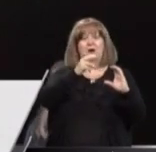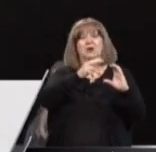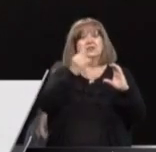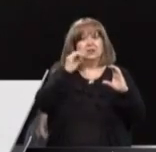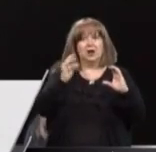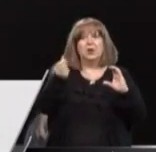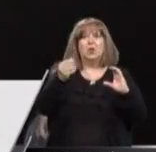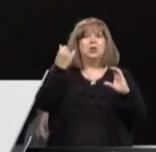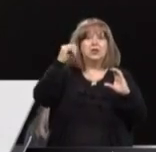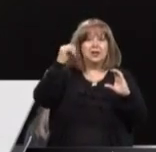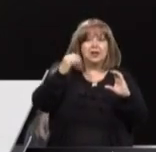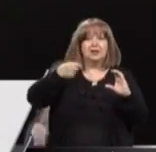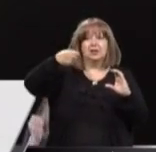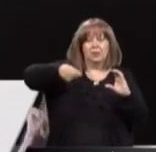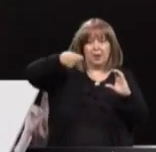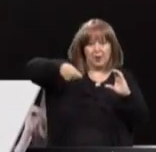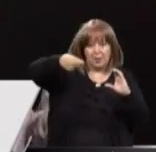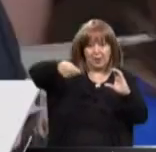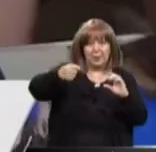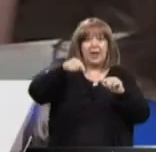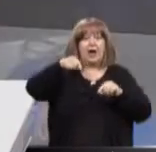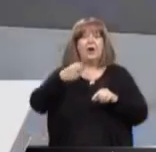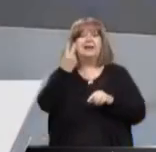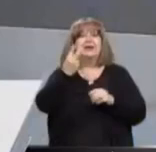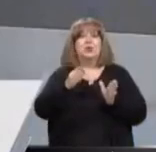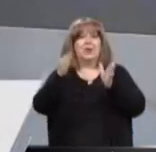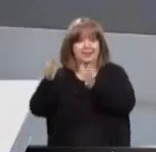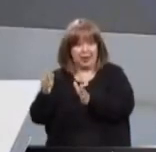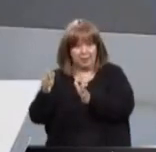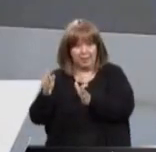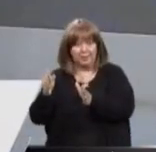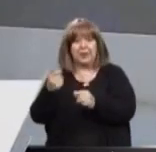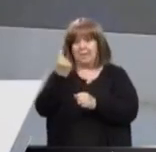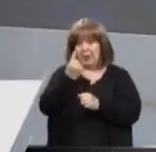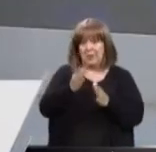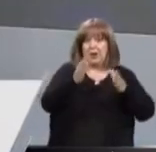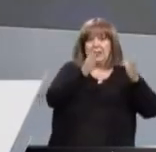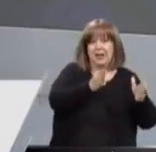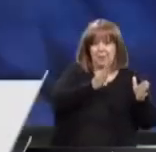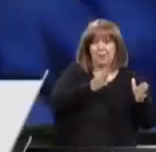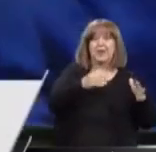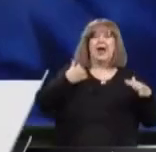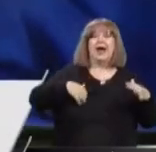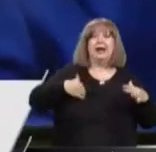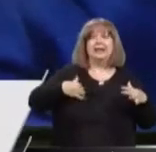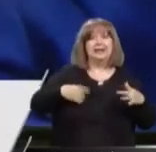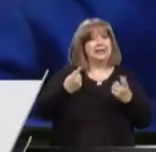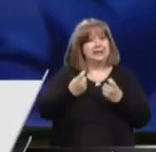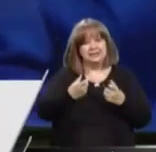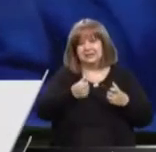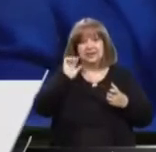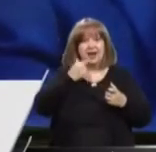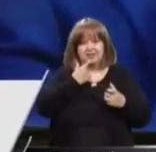del gasoducto Néstor Kirchner, segunda etapa. Bueno, lo que se había planteado es que la primera etapa era la urgencia de Argentina de tener